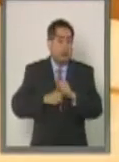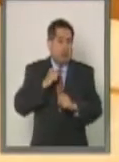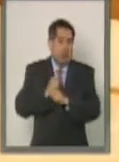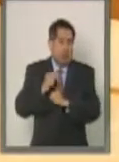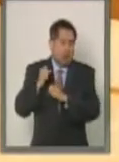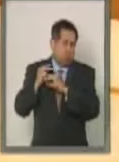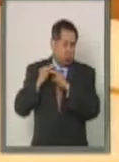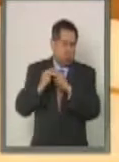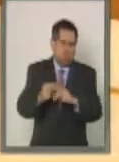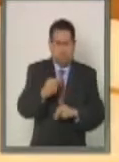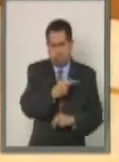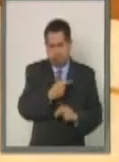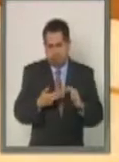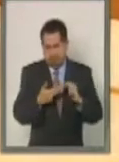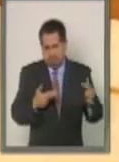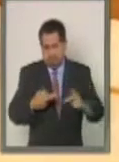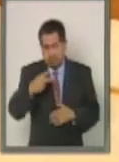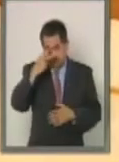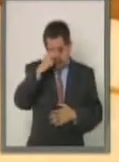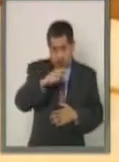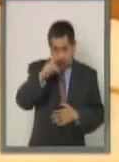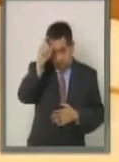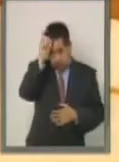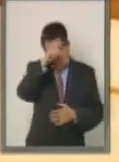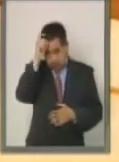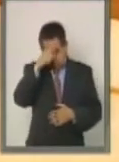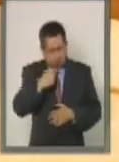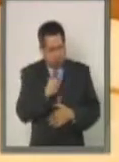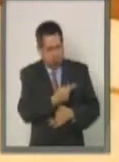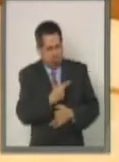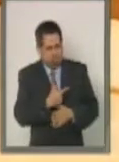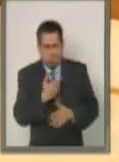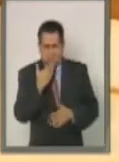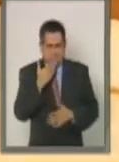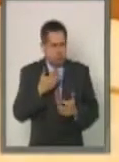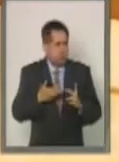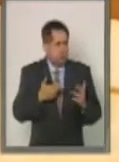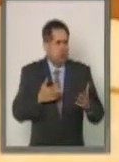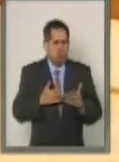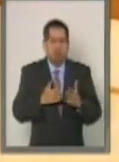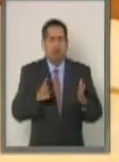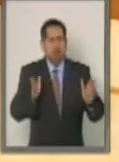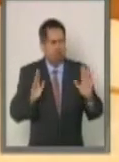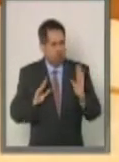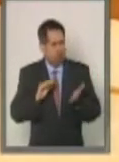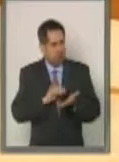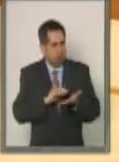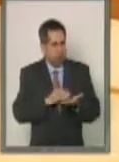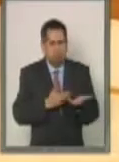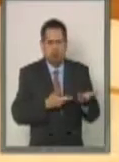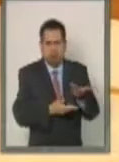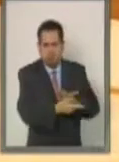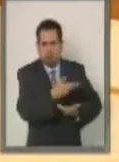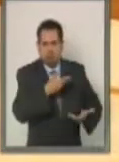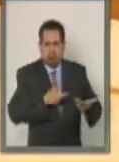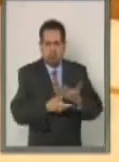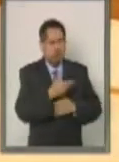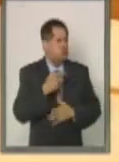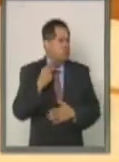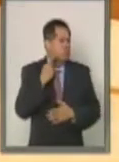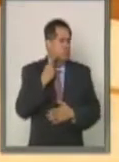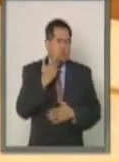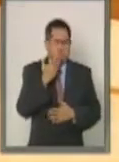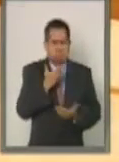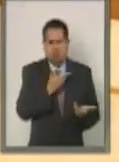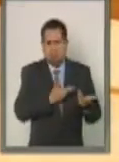diplomática, México y Turquía han mantenido un amplio y constante diálogo político,